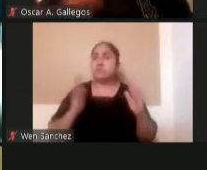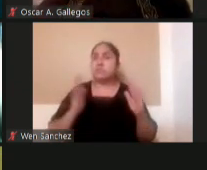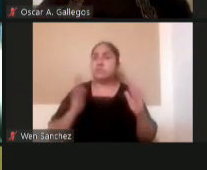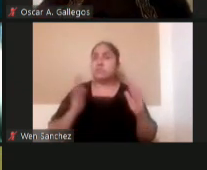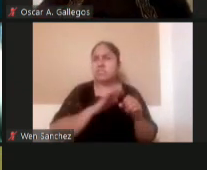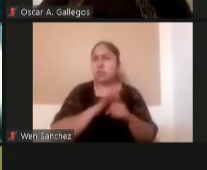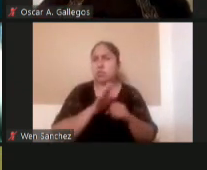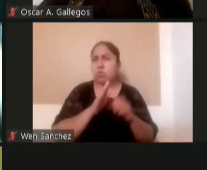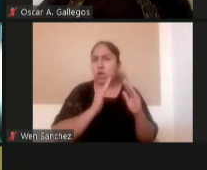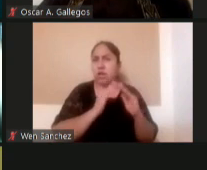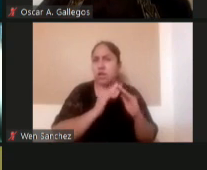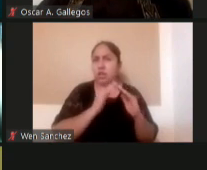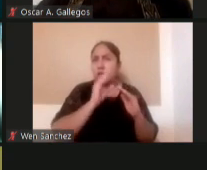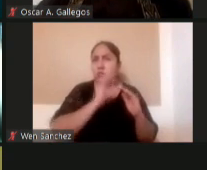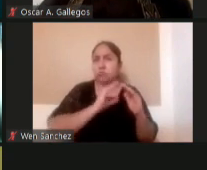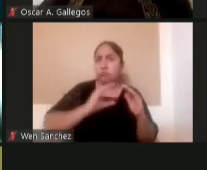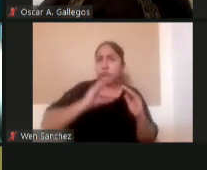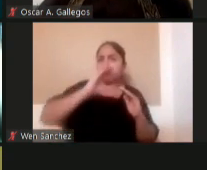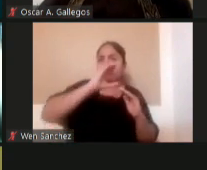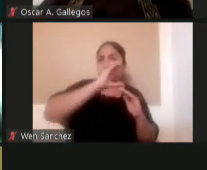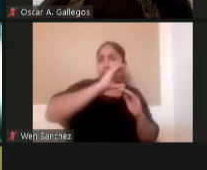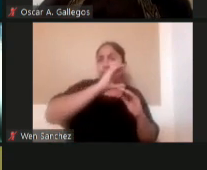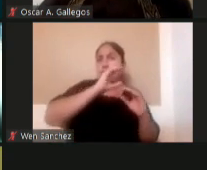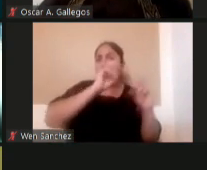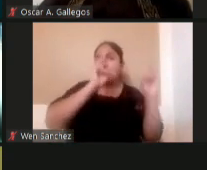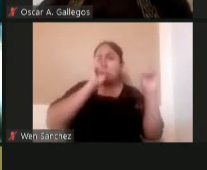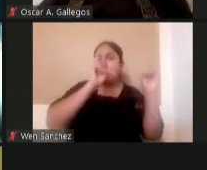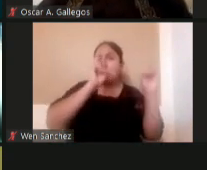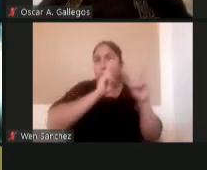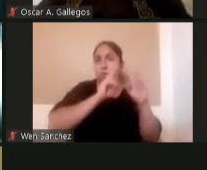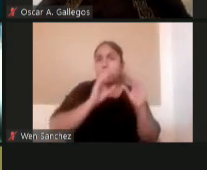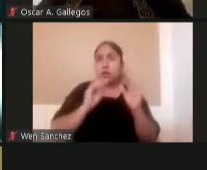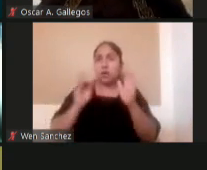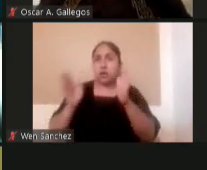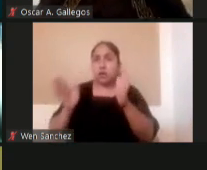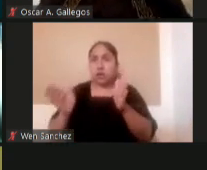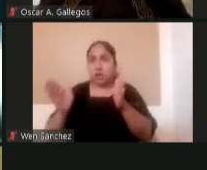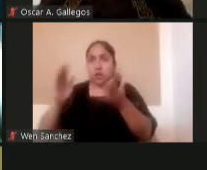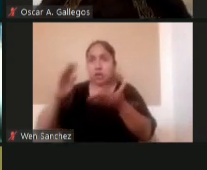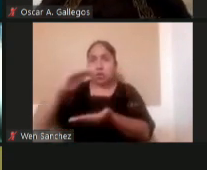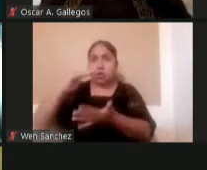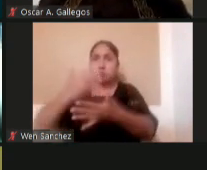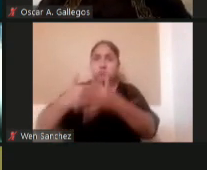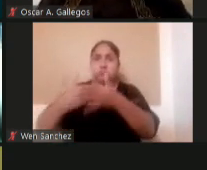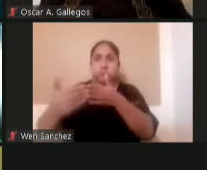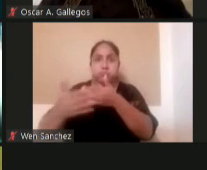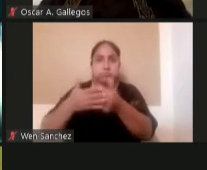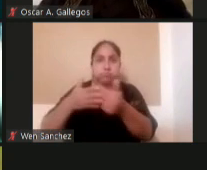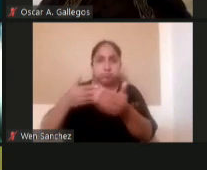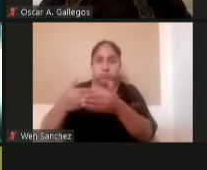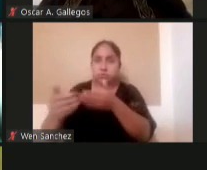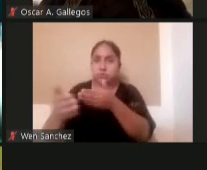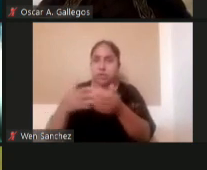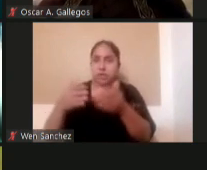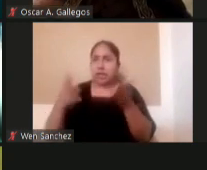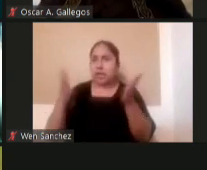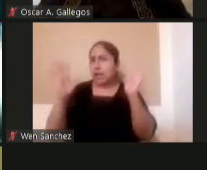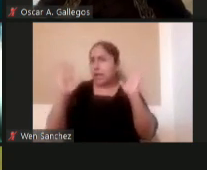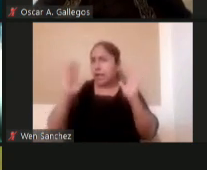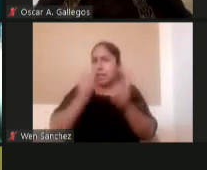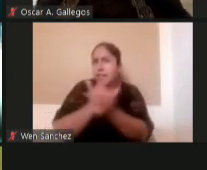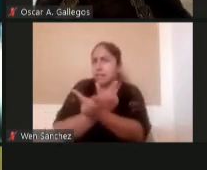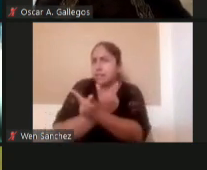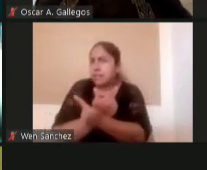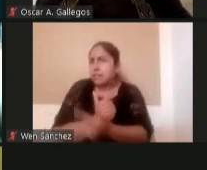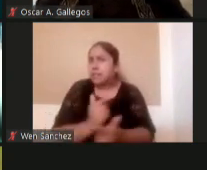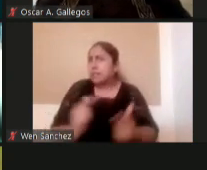mini splits, no son factores extraordinarios al uso doméstico, inclusive al uso